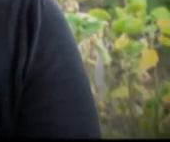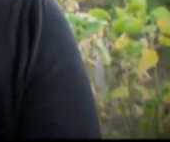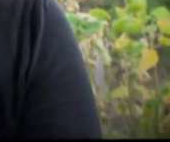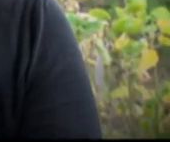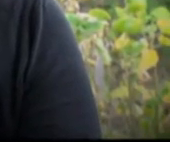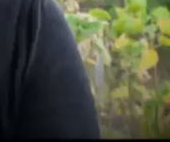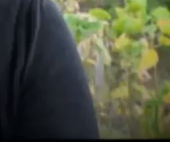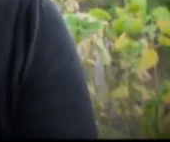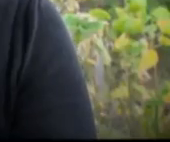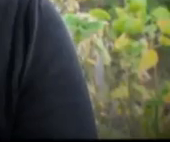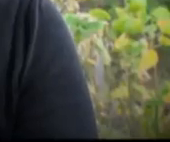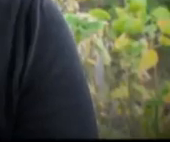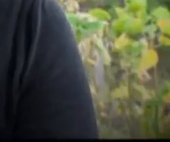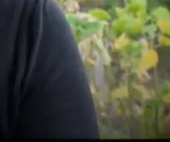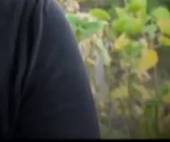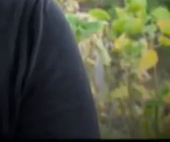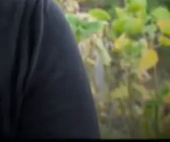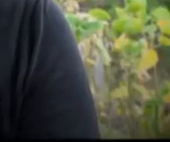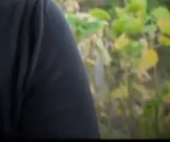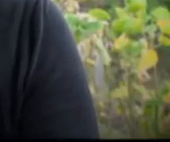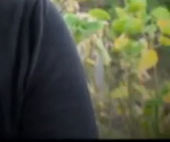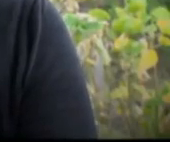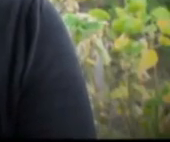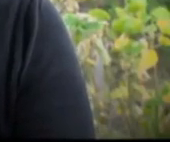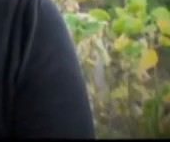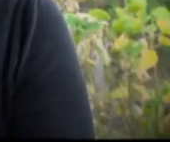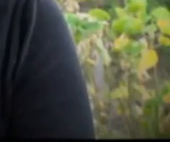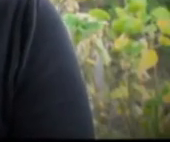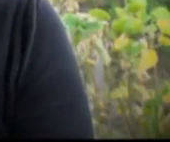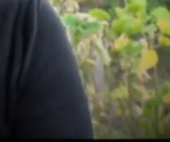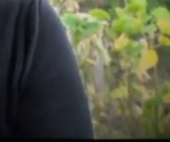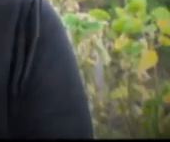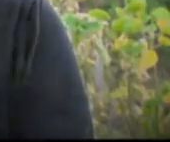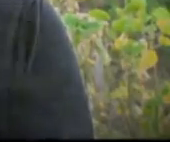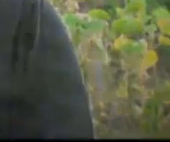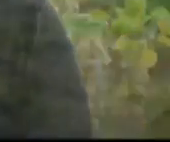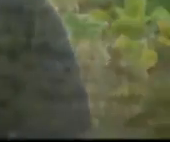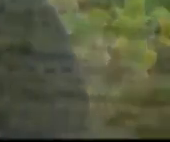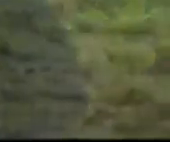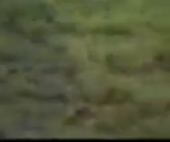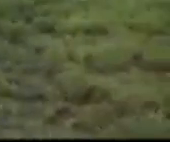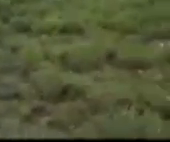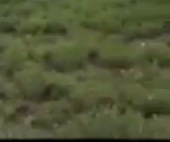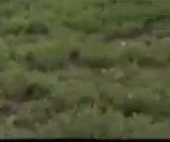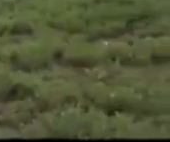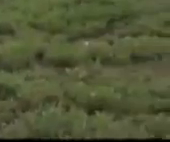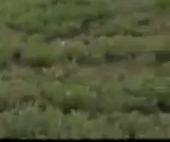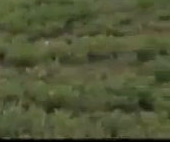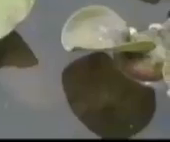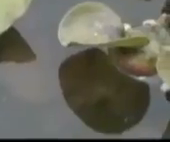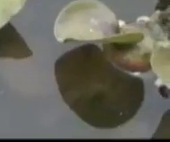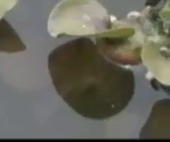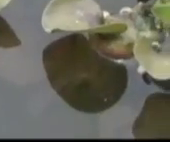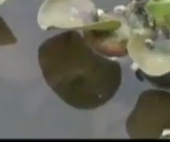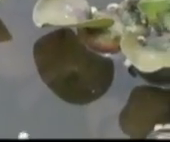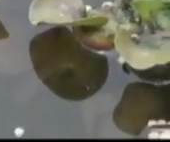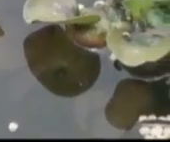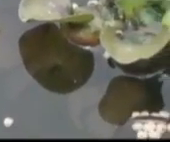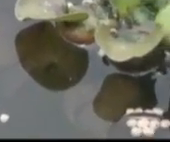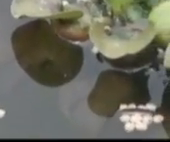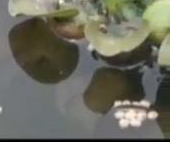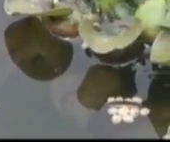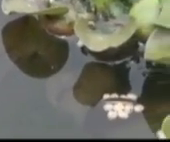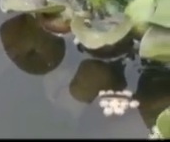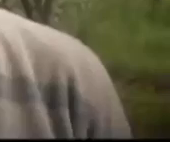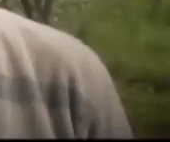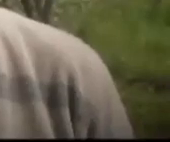feas. En cambio, ahora que de Quizapincha acá estamos apenas ni en 5 minutos. Yo he